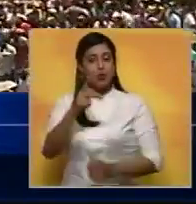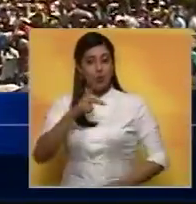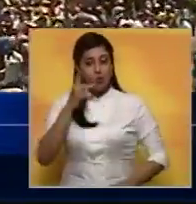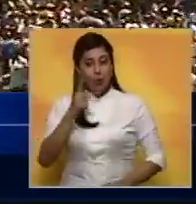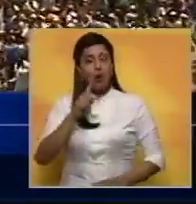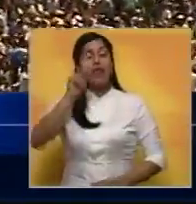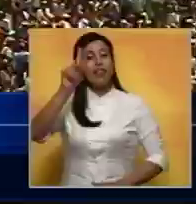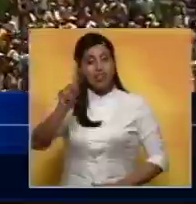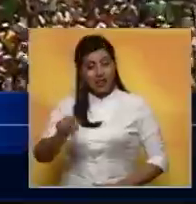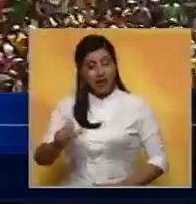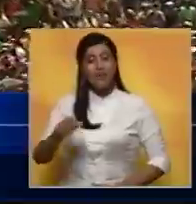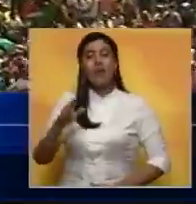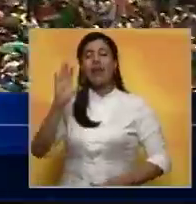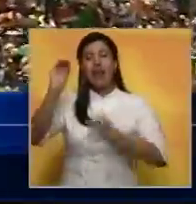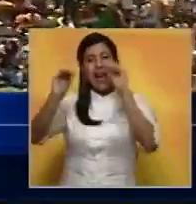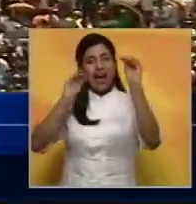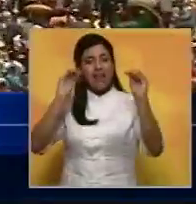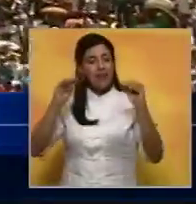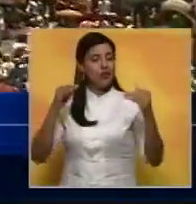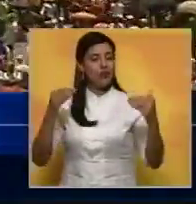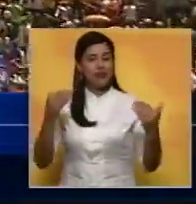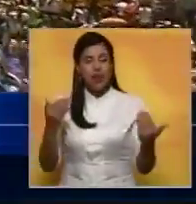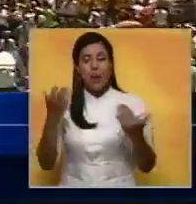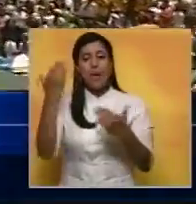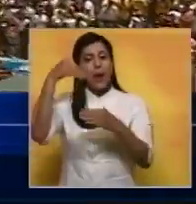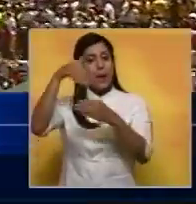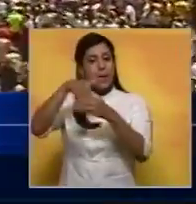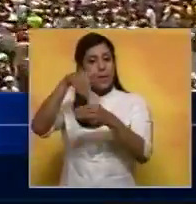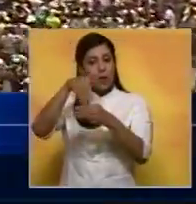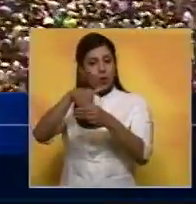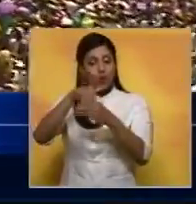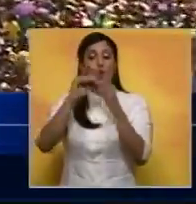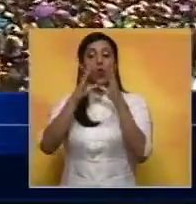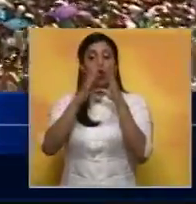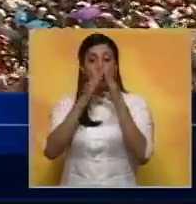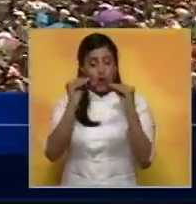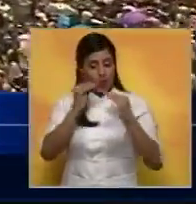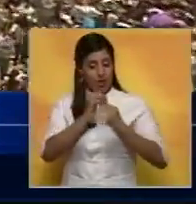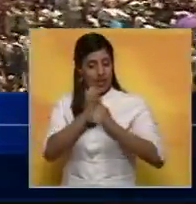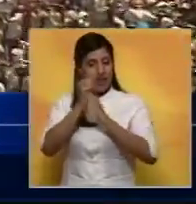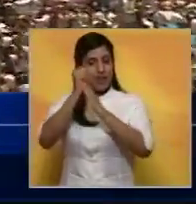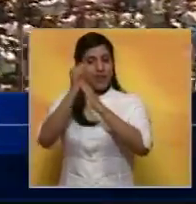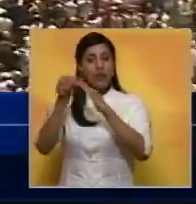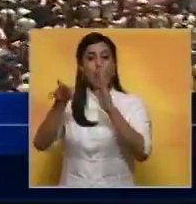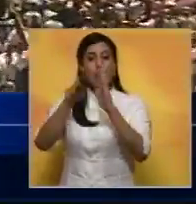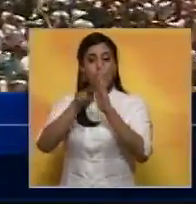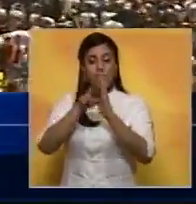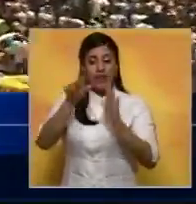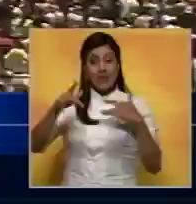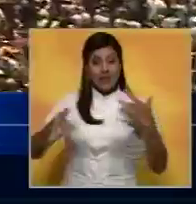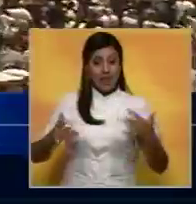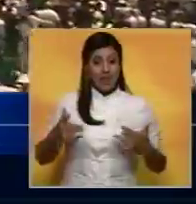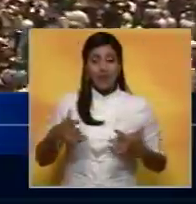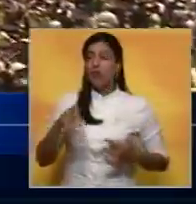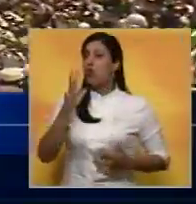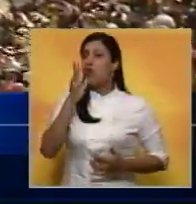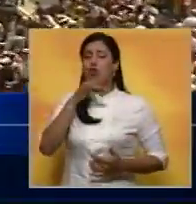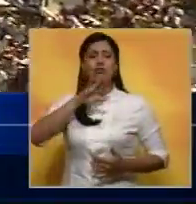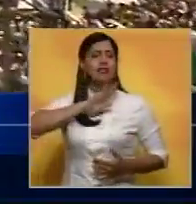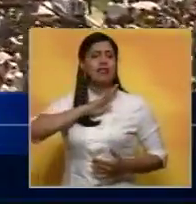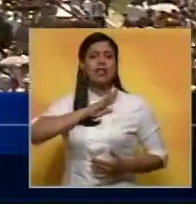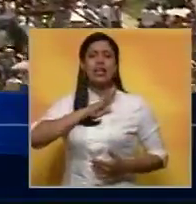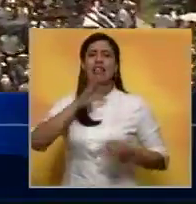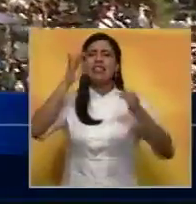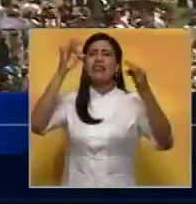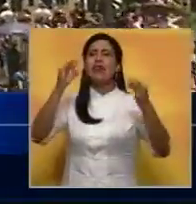presos políticos y la convocatoria a elecciones. Todos los líderes han reiterado que esta actividad no tiene